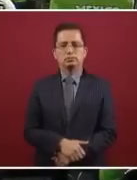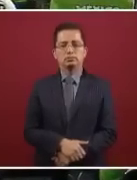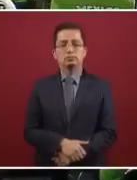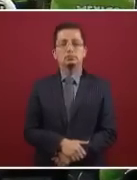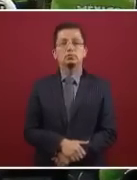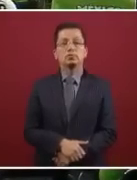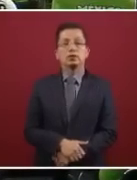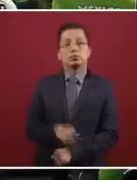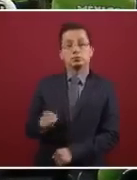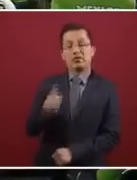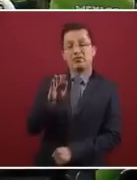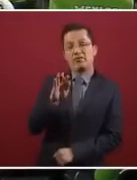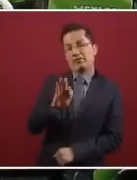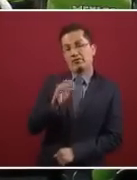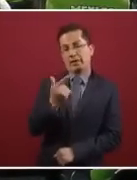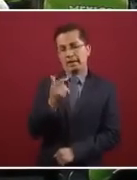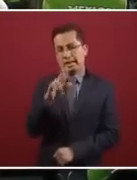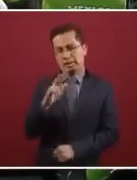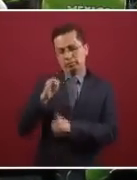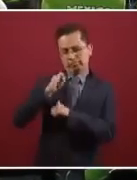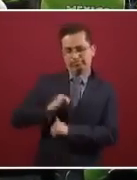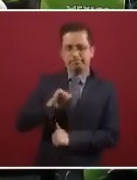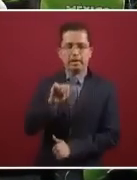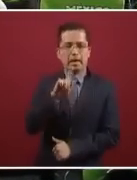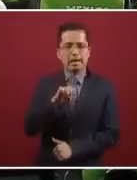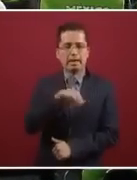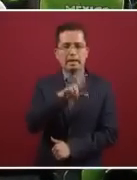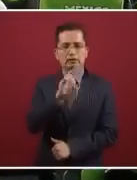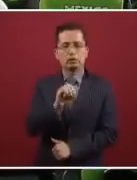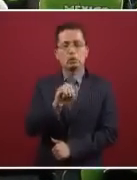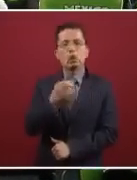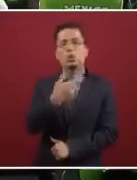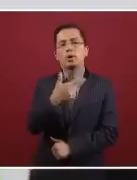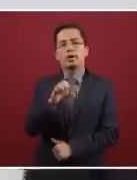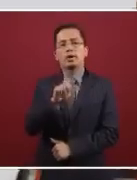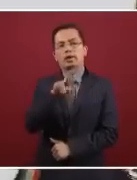El fiscal general de la República, Alejandro Hertz Manero.